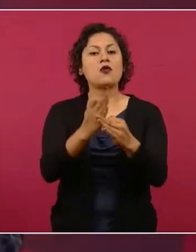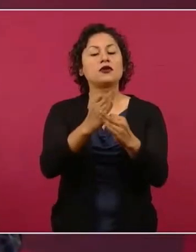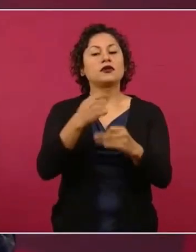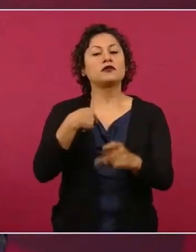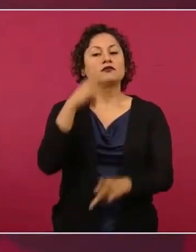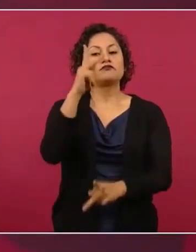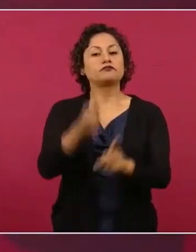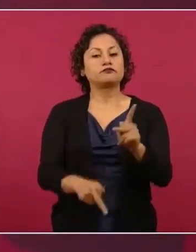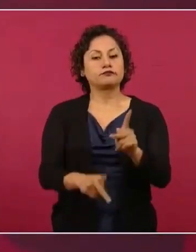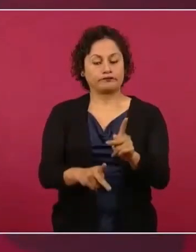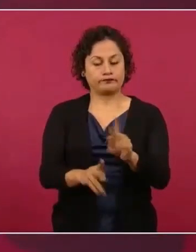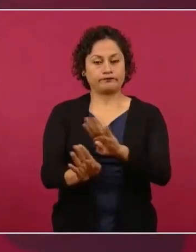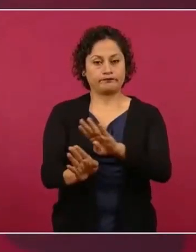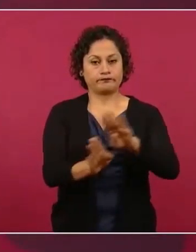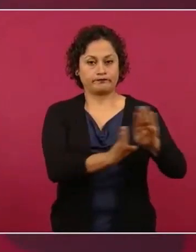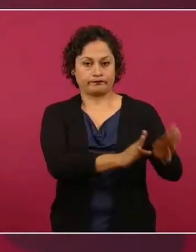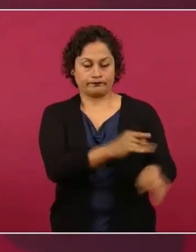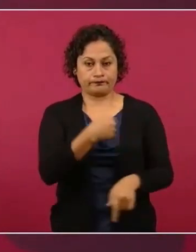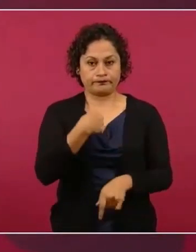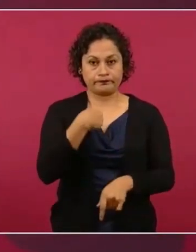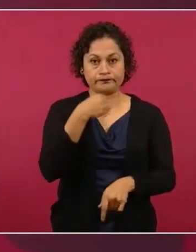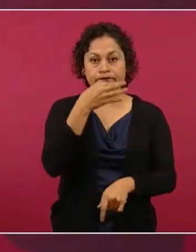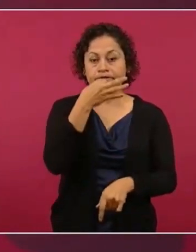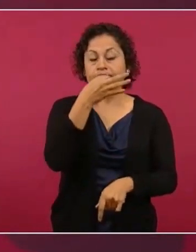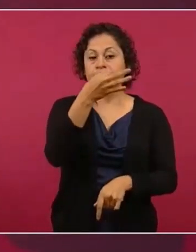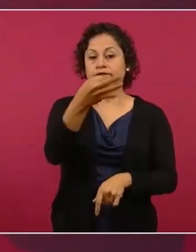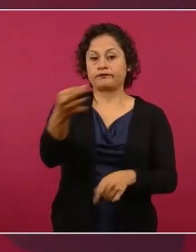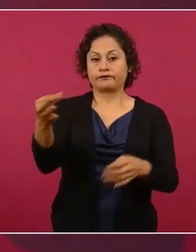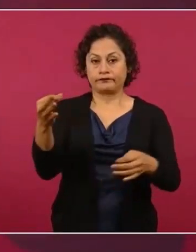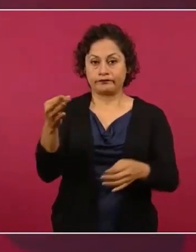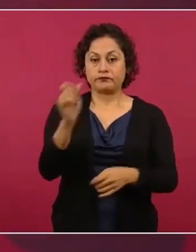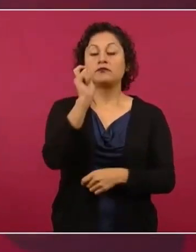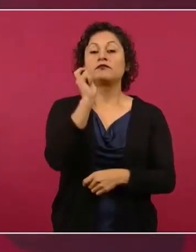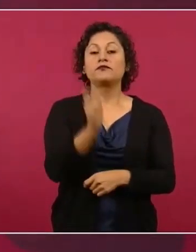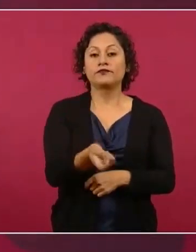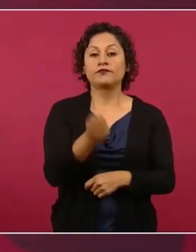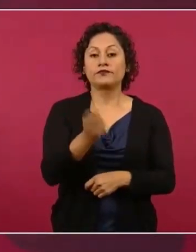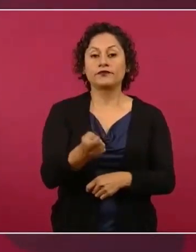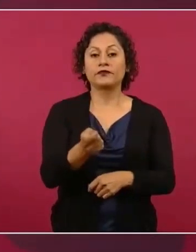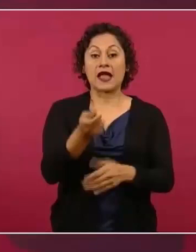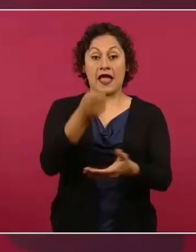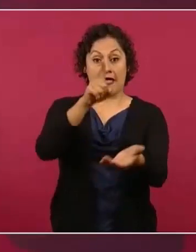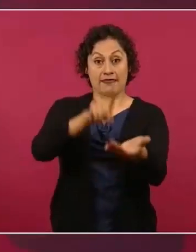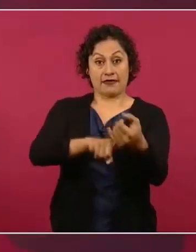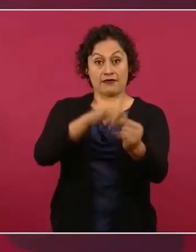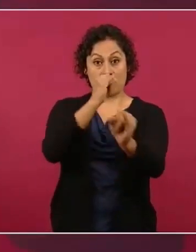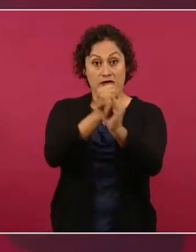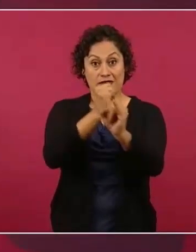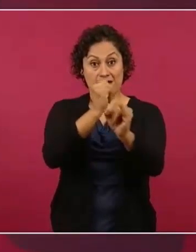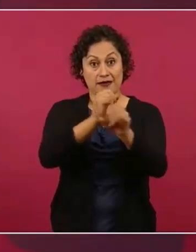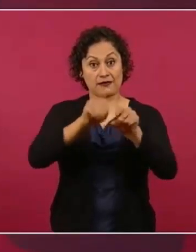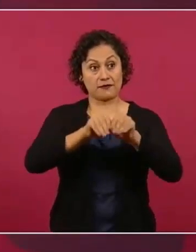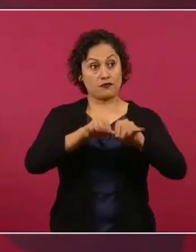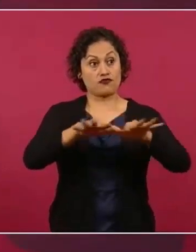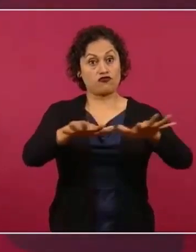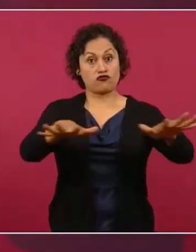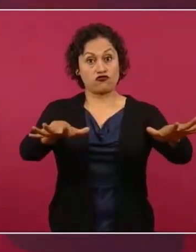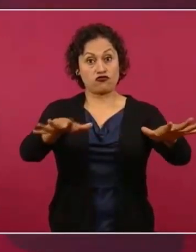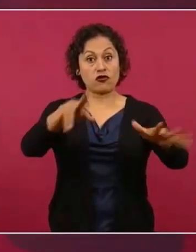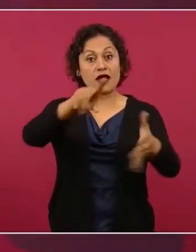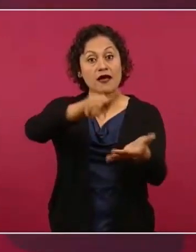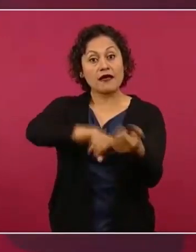también de que están convocando en redes sociales a